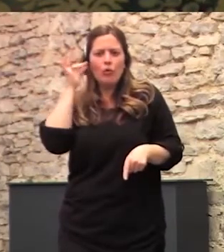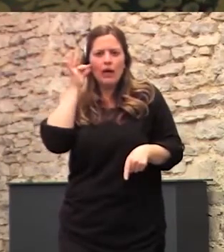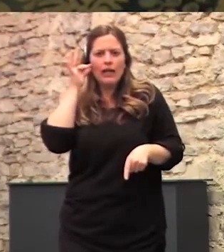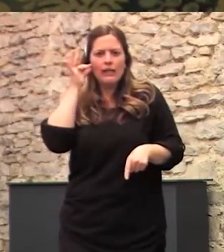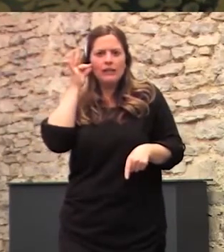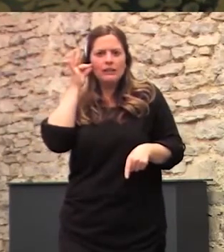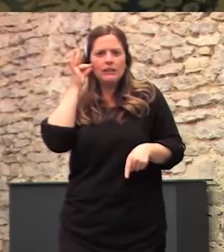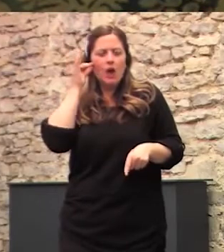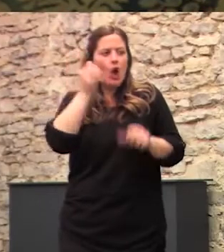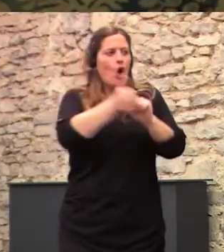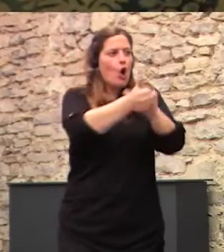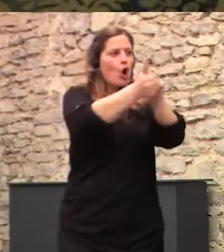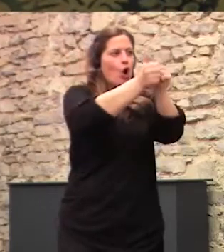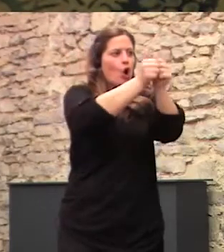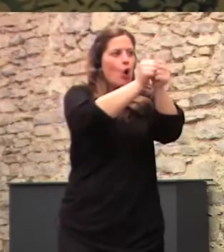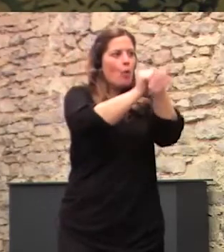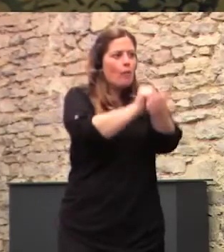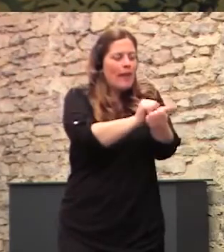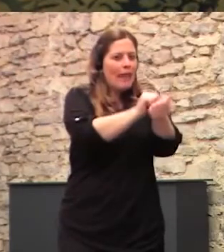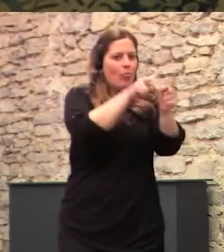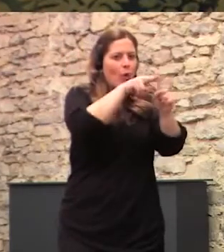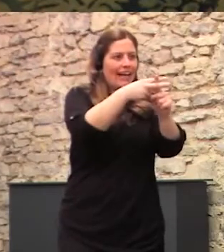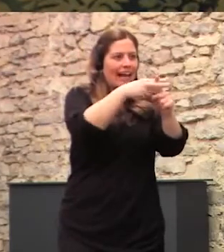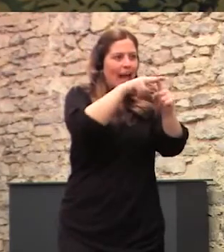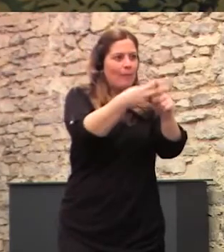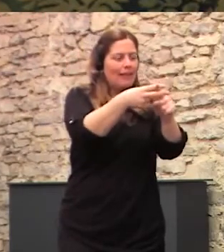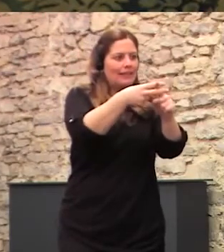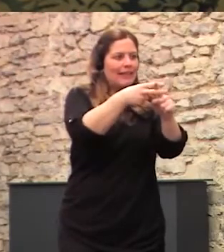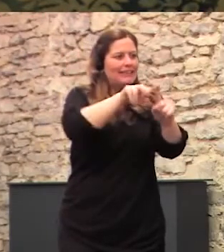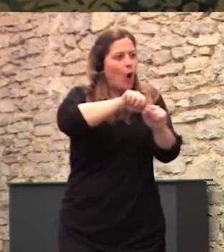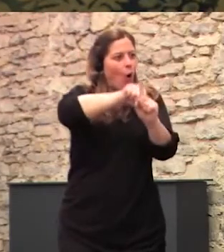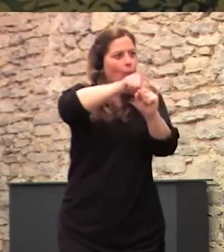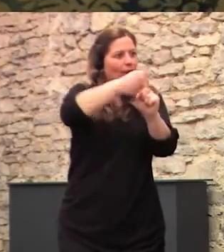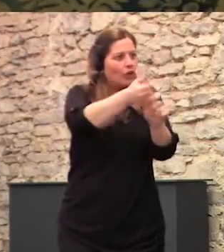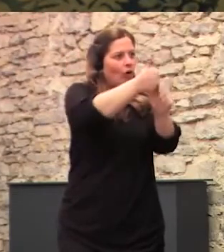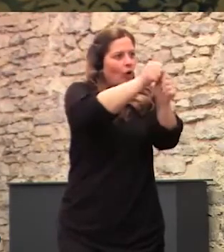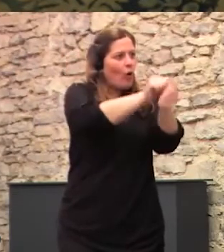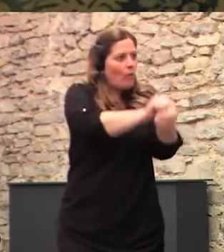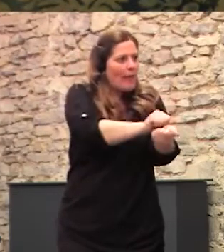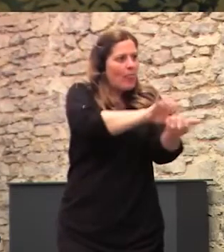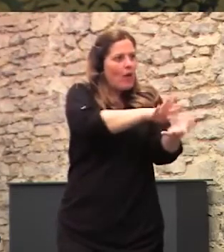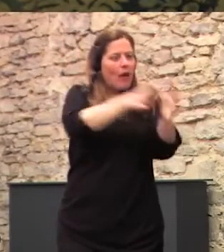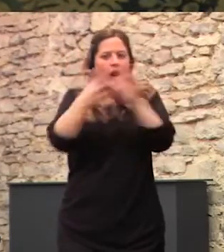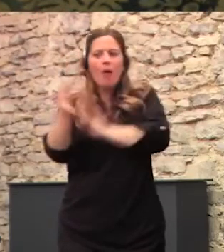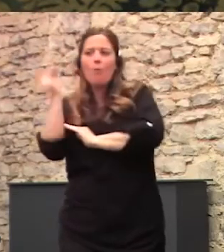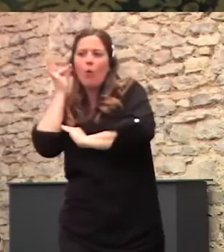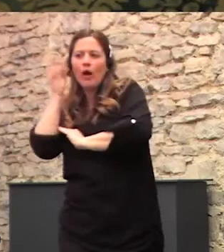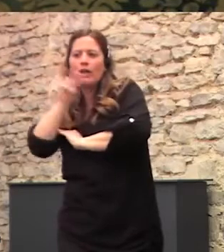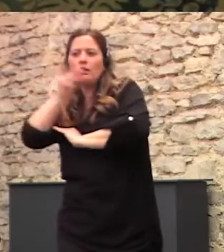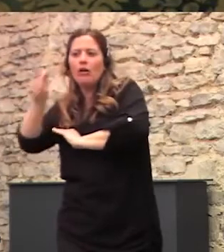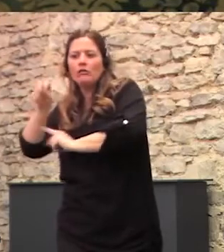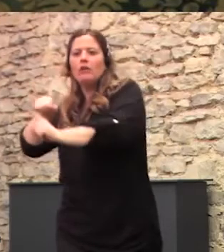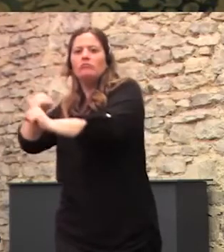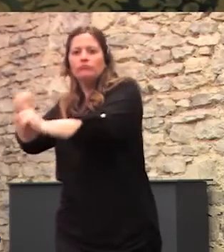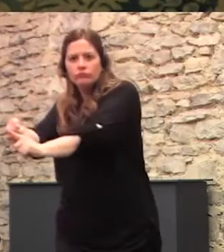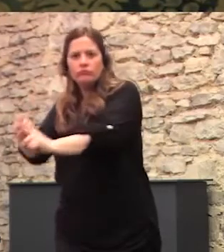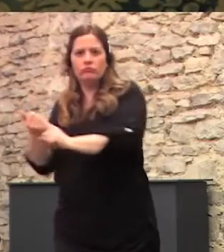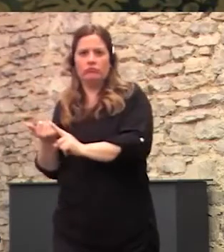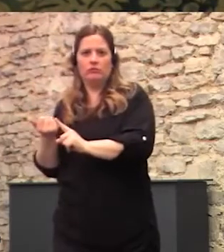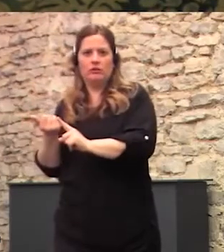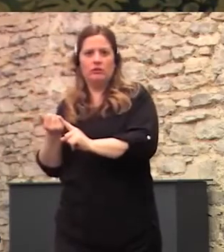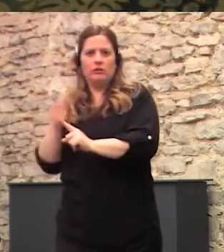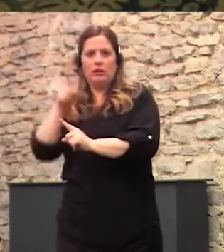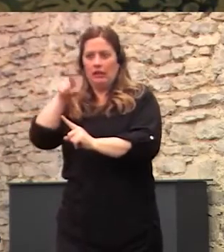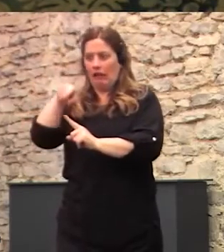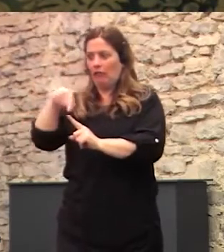o aplicando herramientas de opresión sobre otras mujeres, que les impiden, o sea,